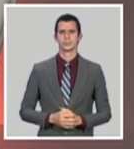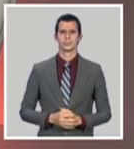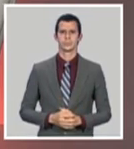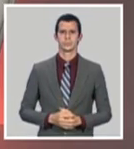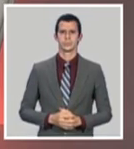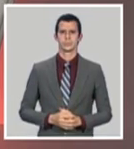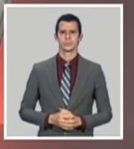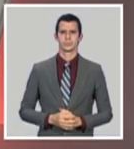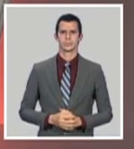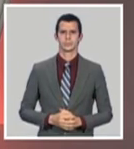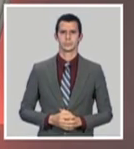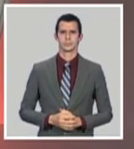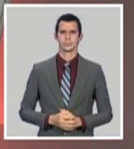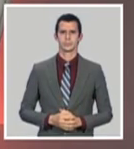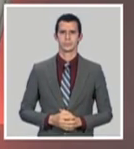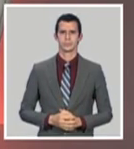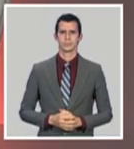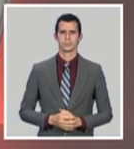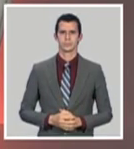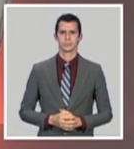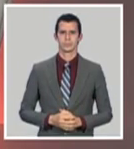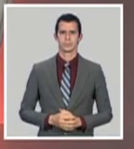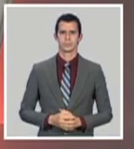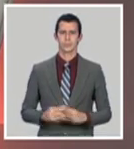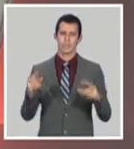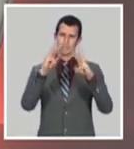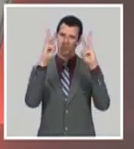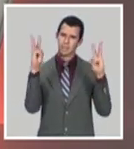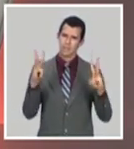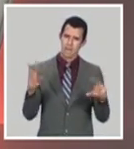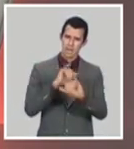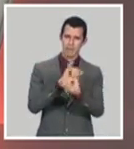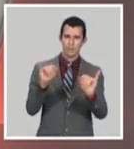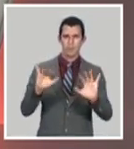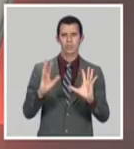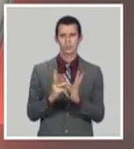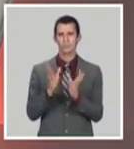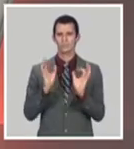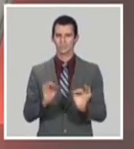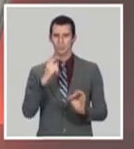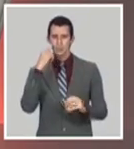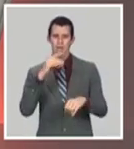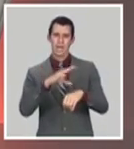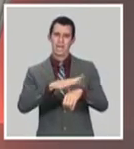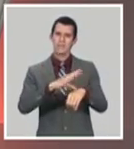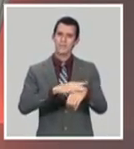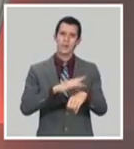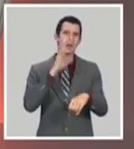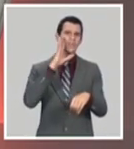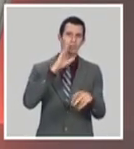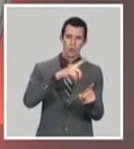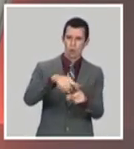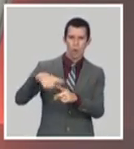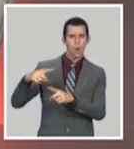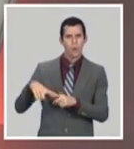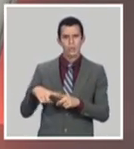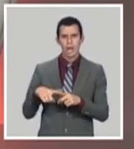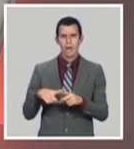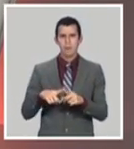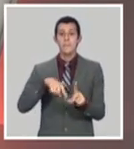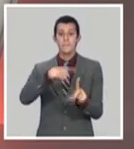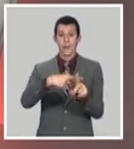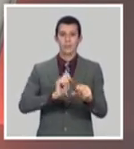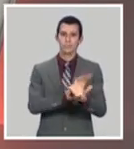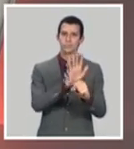alertando además que este último resurgimiento mundial de infecciones está desafiando prácticamente los esfuerzos de los países.